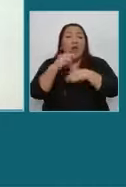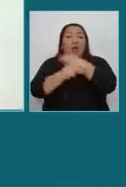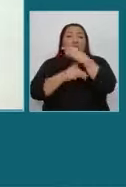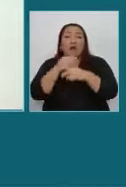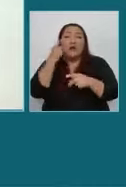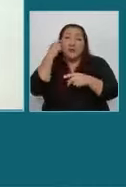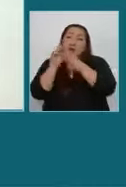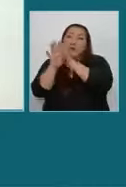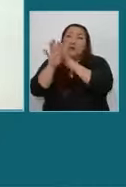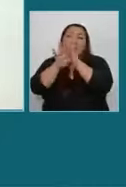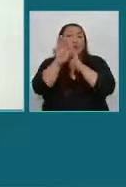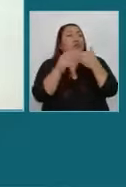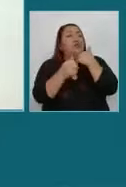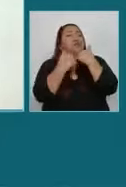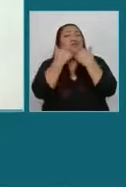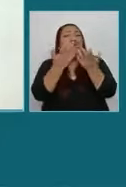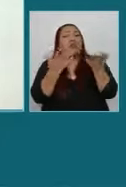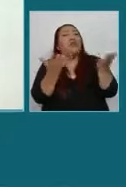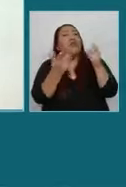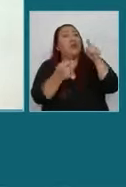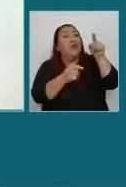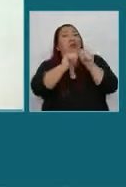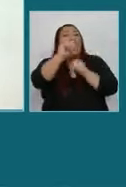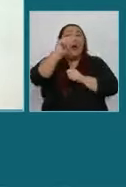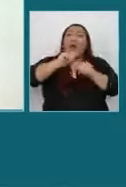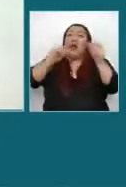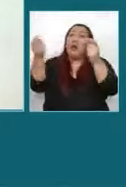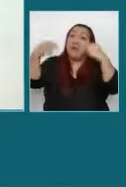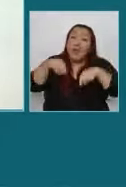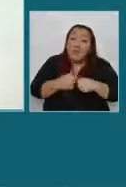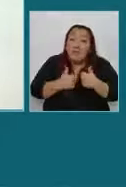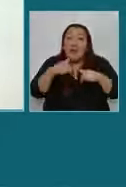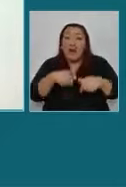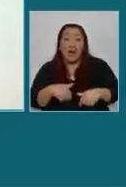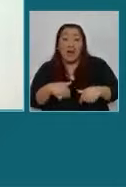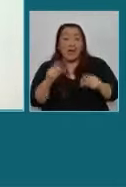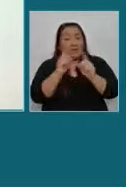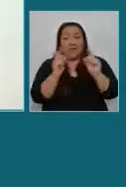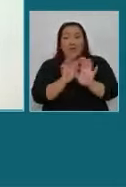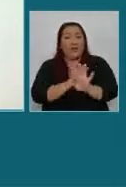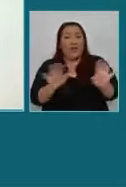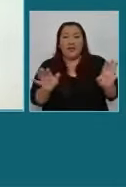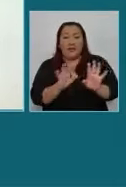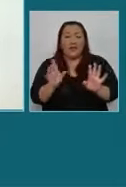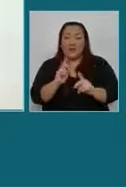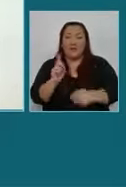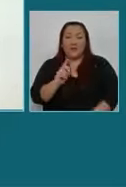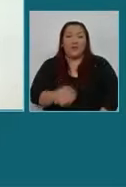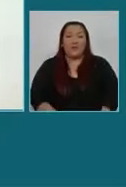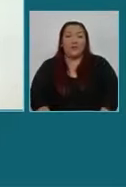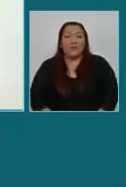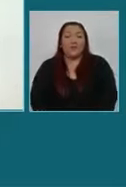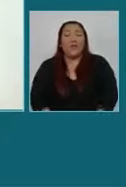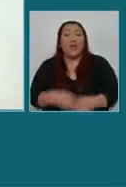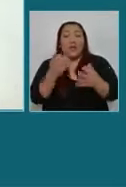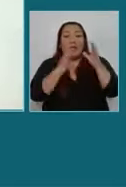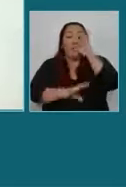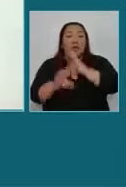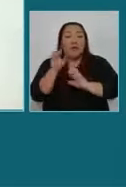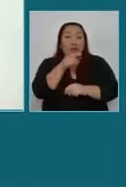nos importa dónde están, no les vamos a poner condiciones de que se tengan que venir a vivir a algún lugar en específico, no. Queremos buscar